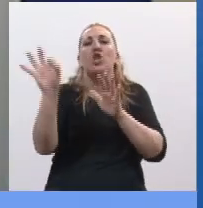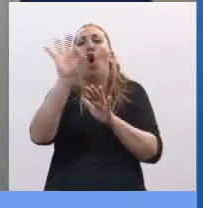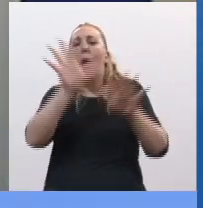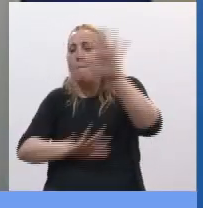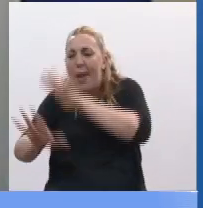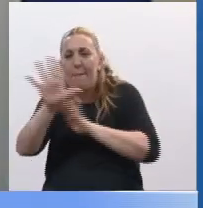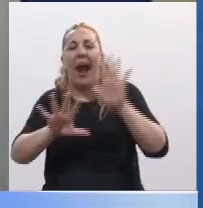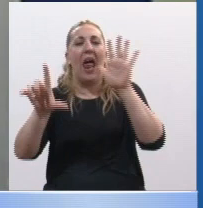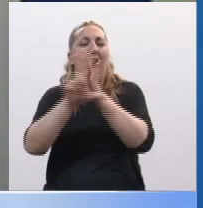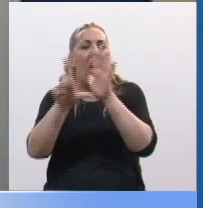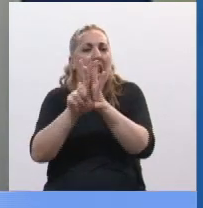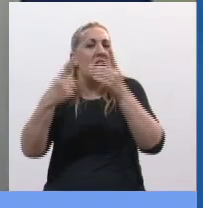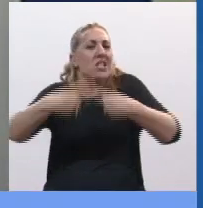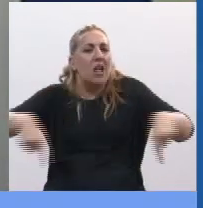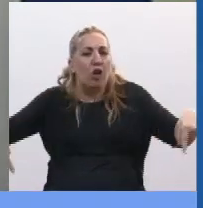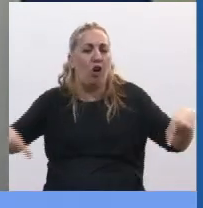leyes que rigen